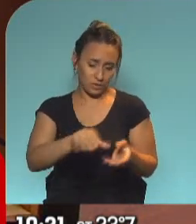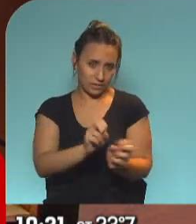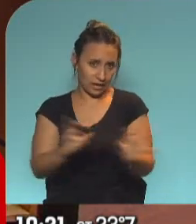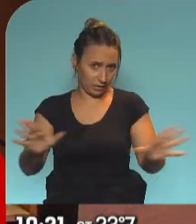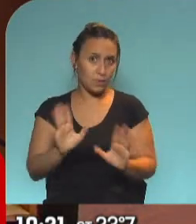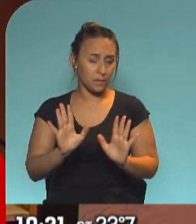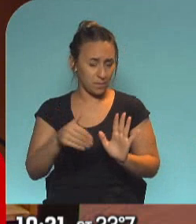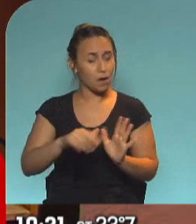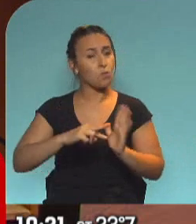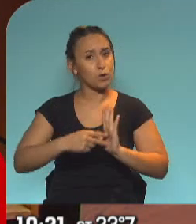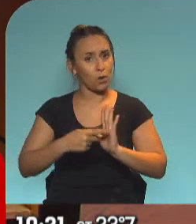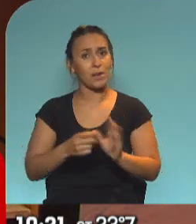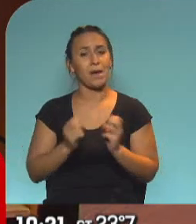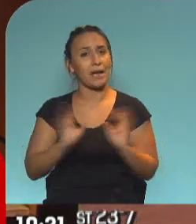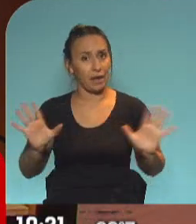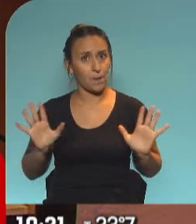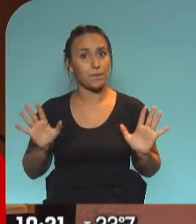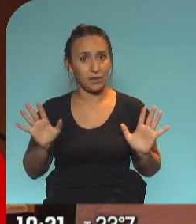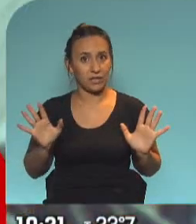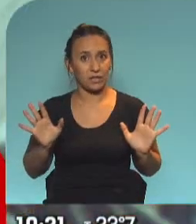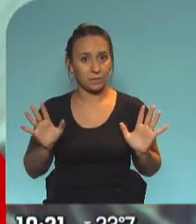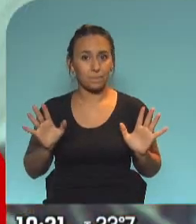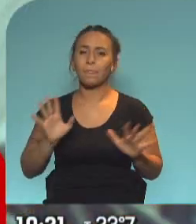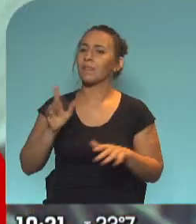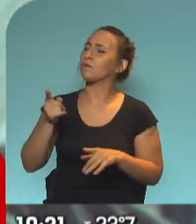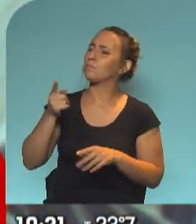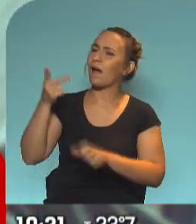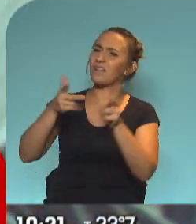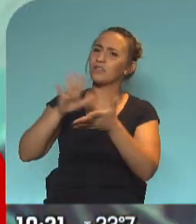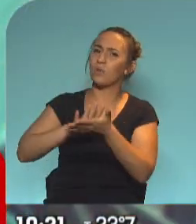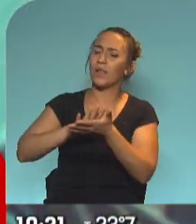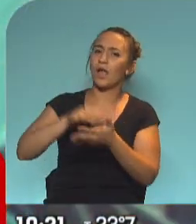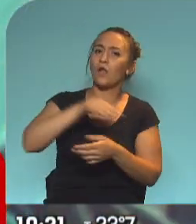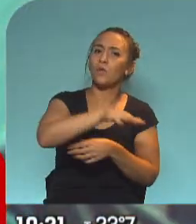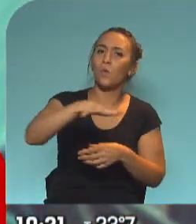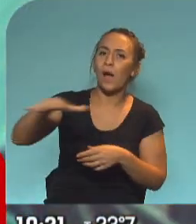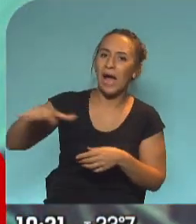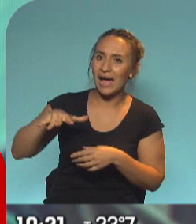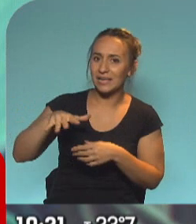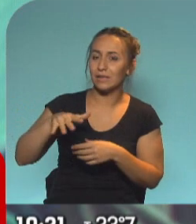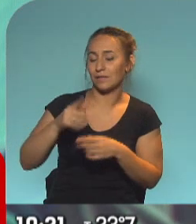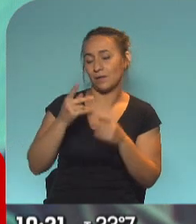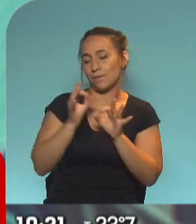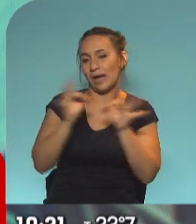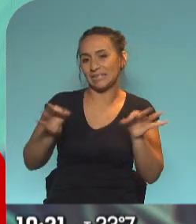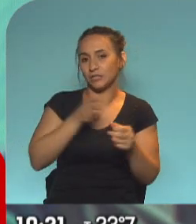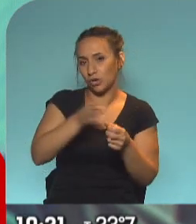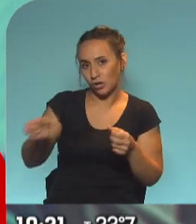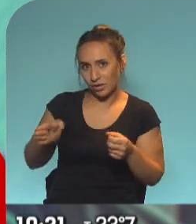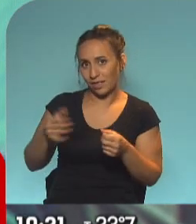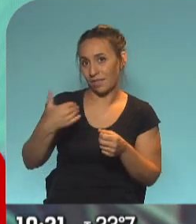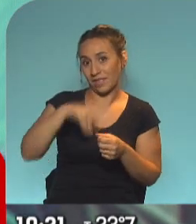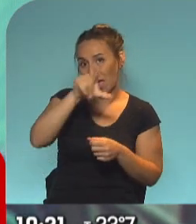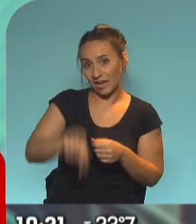diría que va a ser un problemón. Ya que habló de los lugares para vacacionar, los lugares de nuestro país, los lugares mayormente